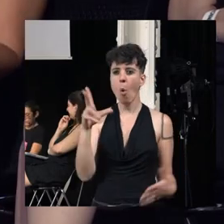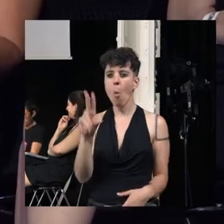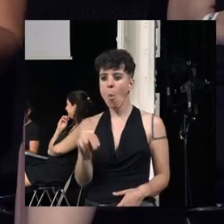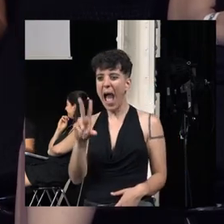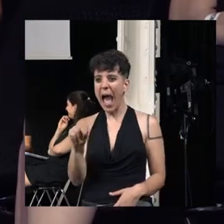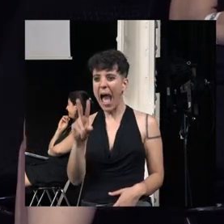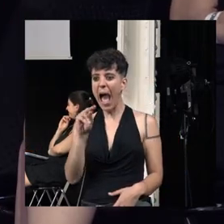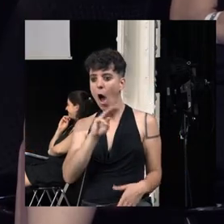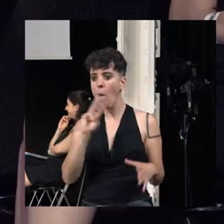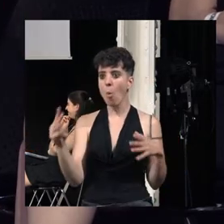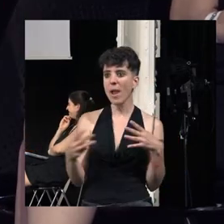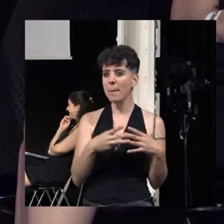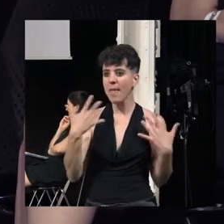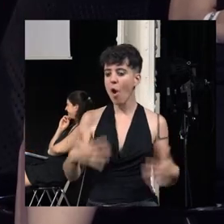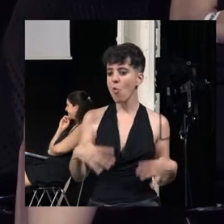grande!, ¿no?